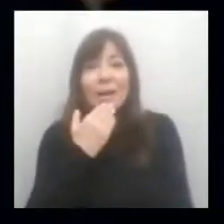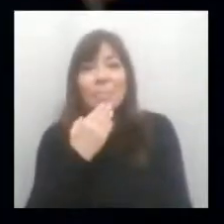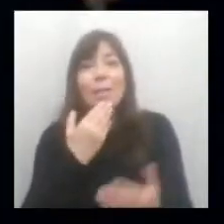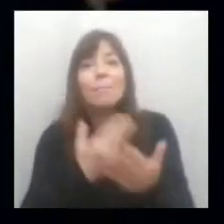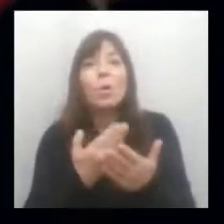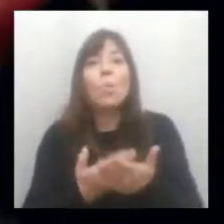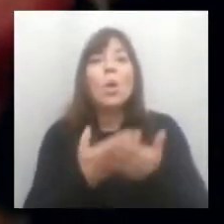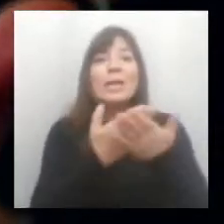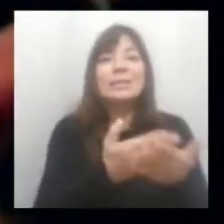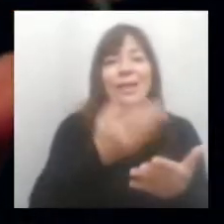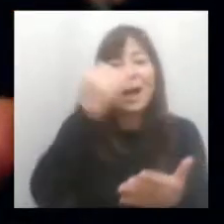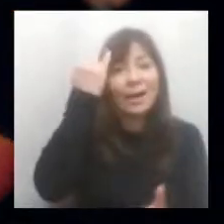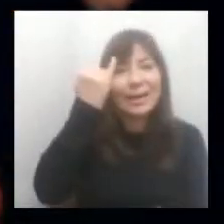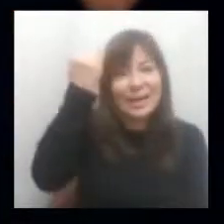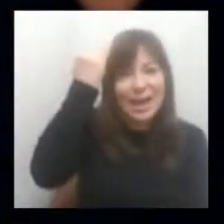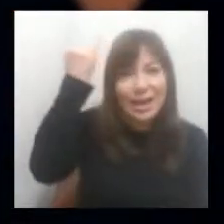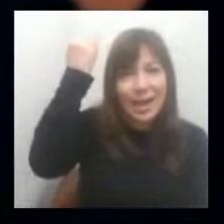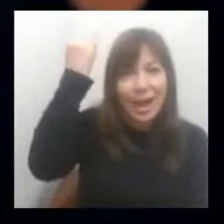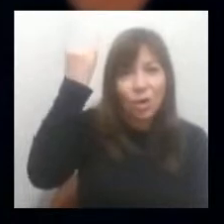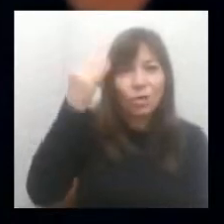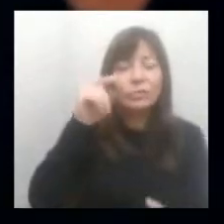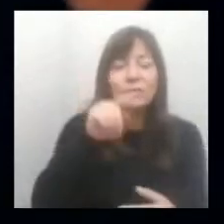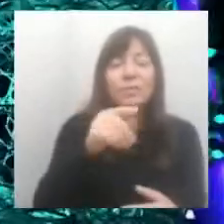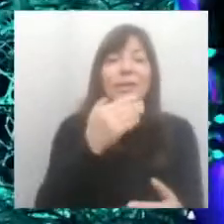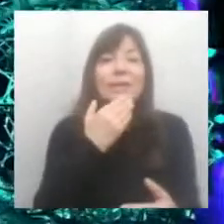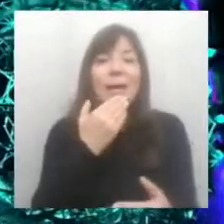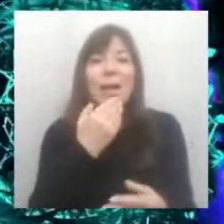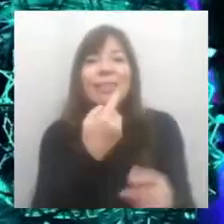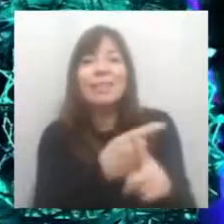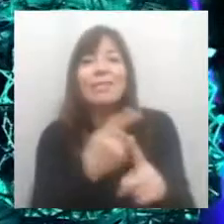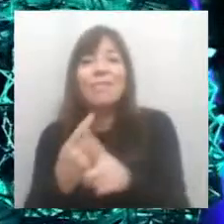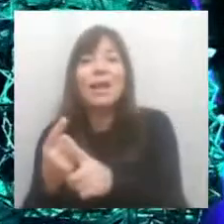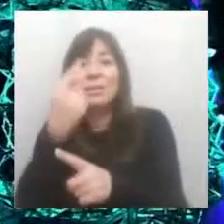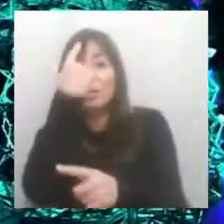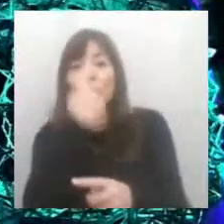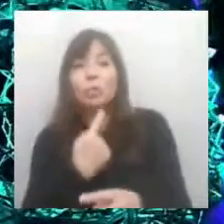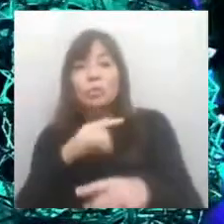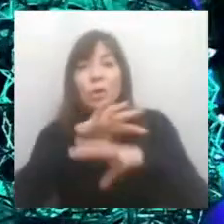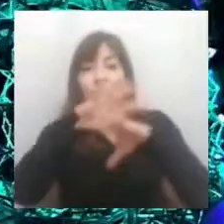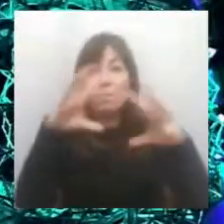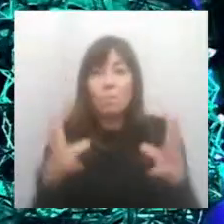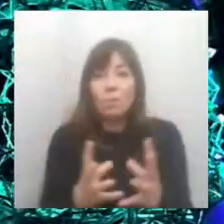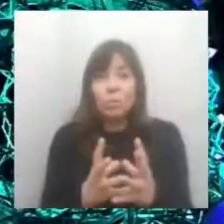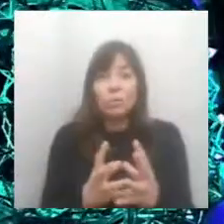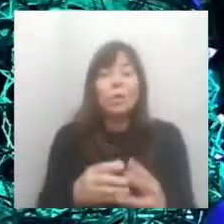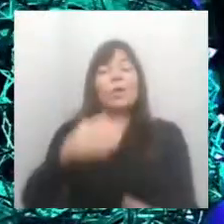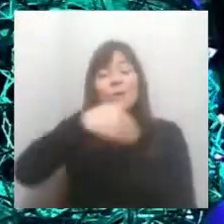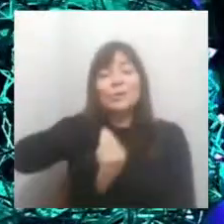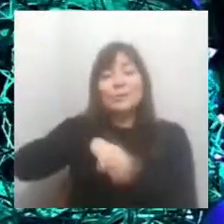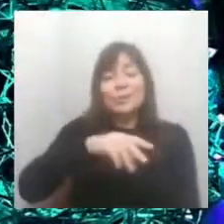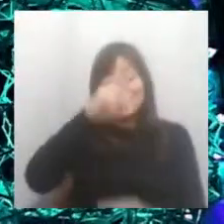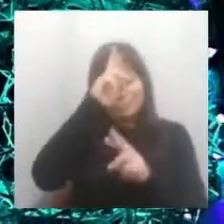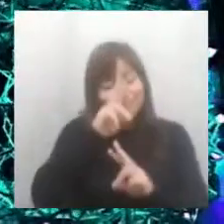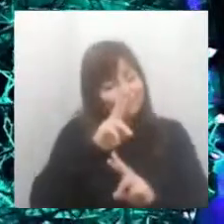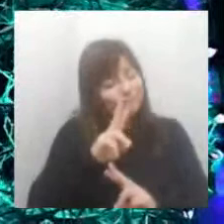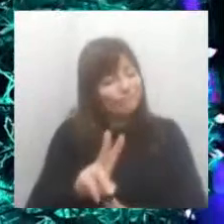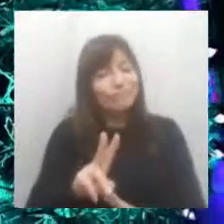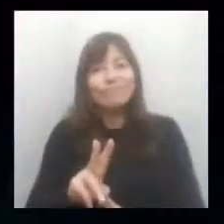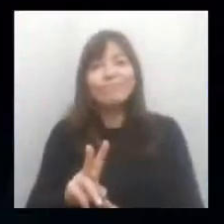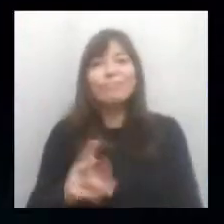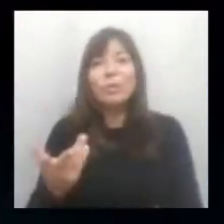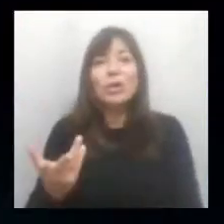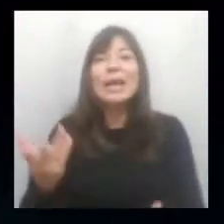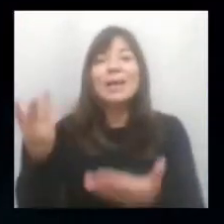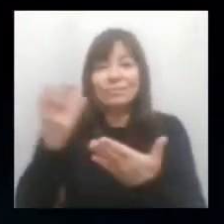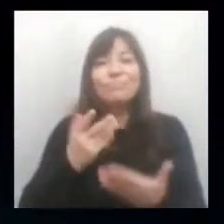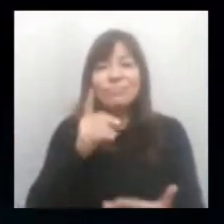este ingeniero. Y también su obra está presente en distintos museos del mundo. Nosotros somos unos privilegiados porque las tenemos también en la Sala de Arte y Ciencia. Les quiero